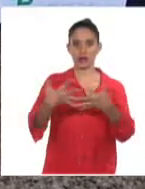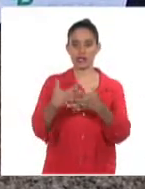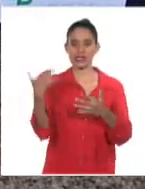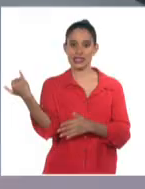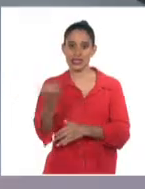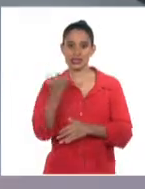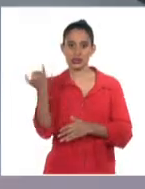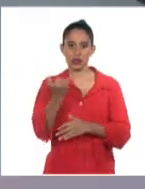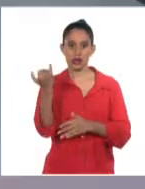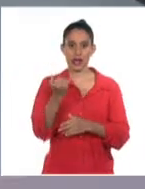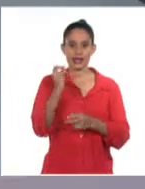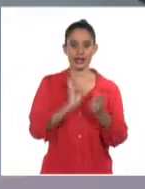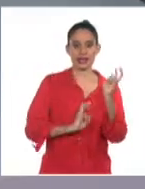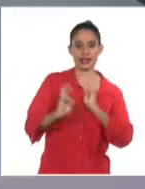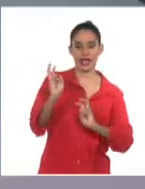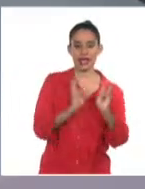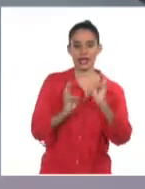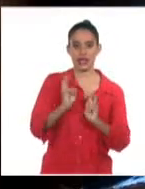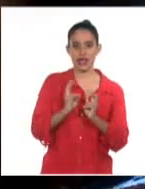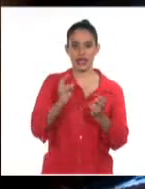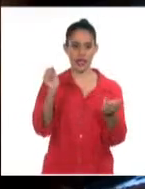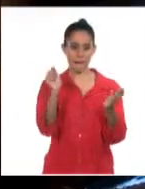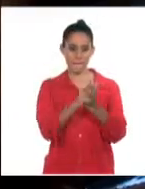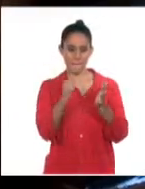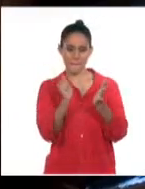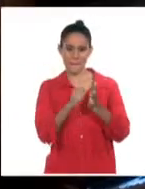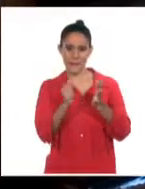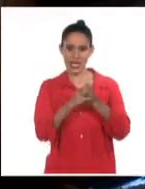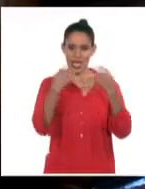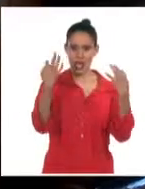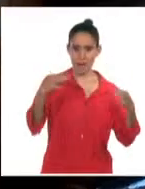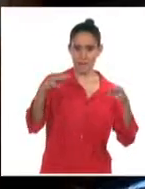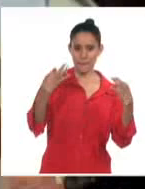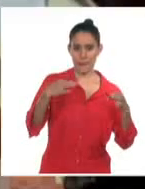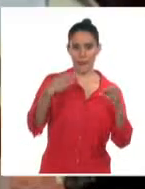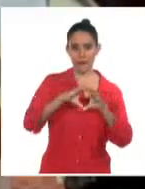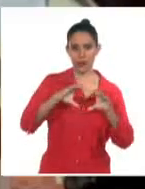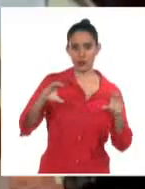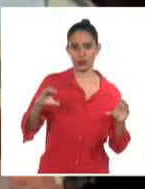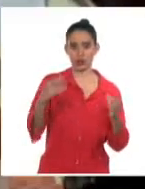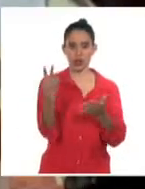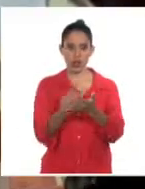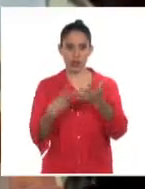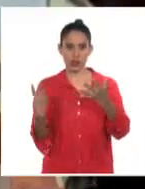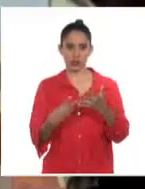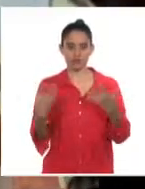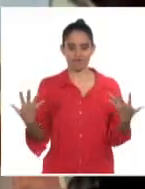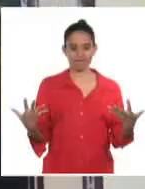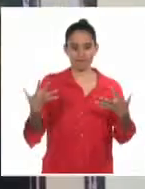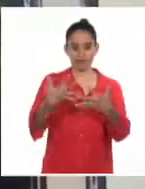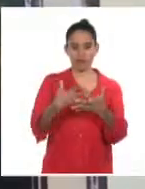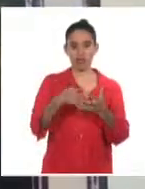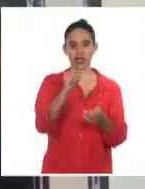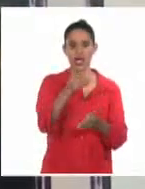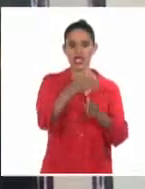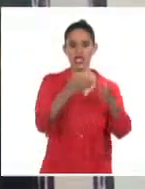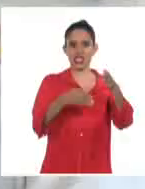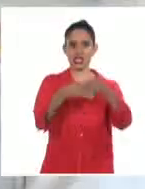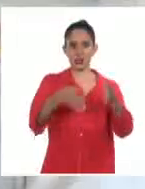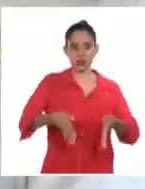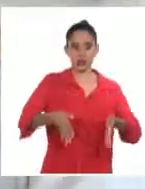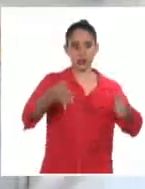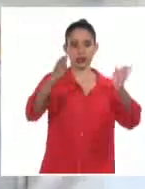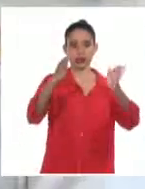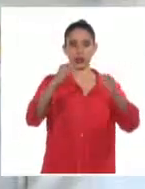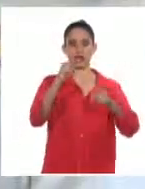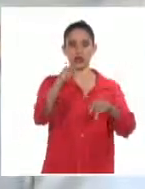piedra, papel y madera, donados por el Instituto Italo Latinoamericano y empleados en la restauración del Centro Histórico, declarado